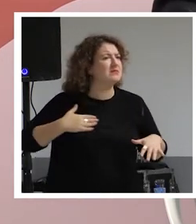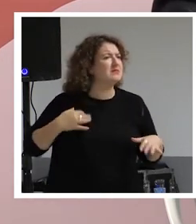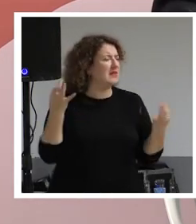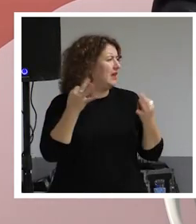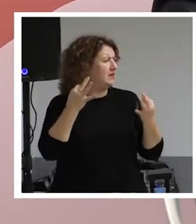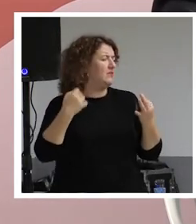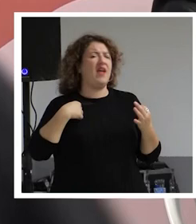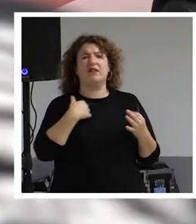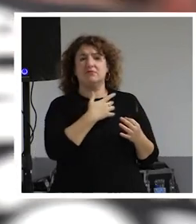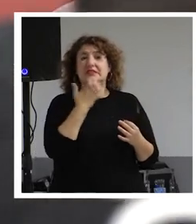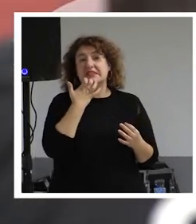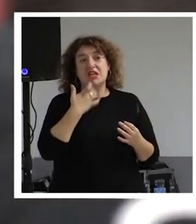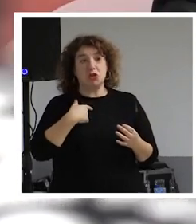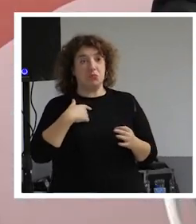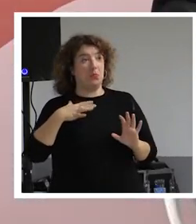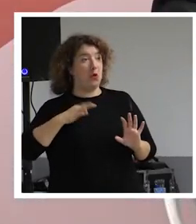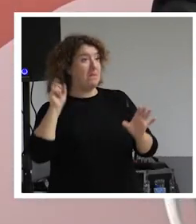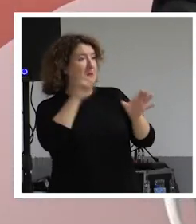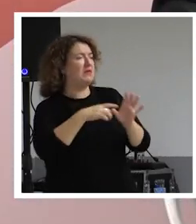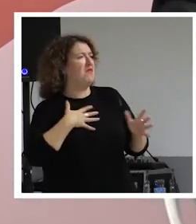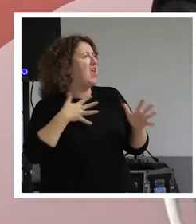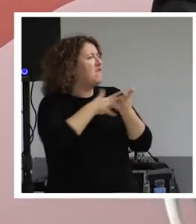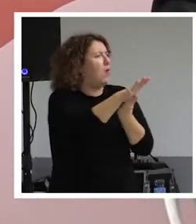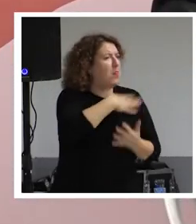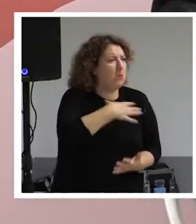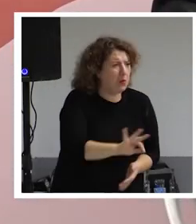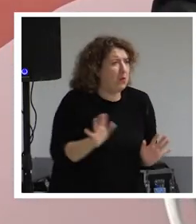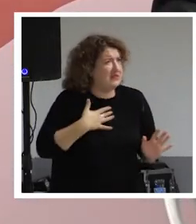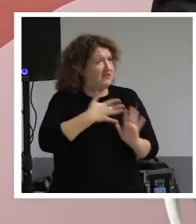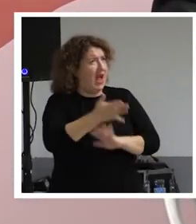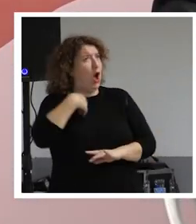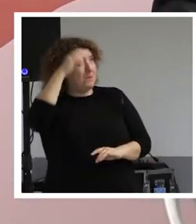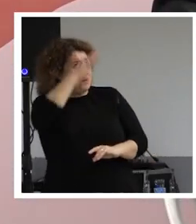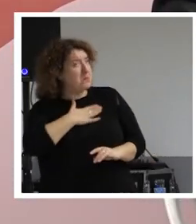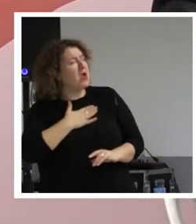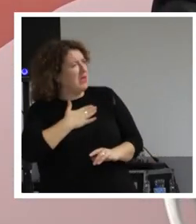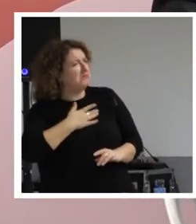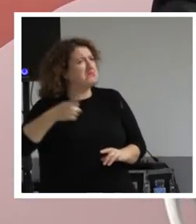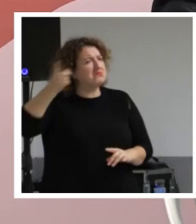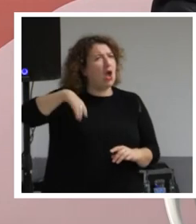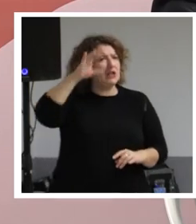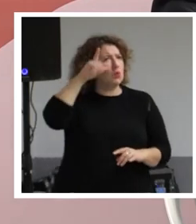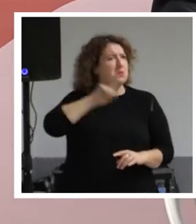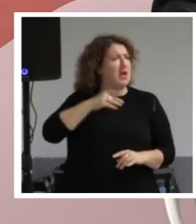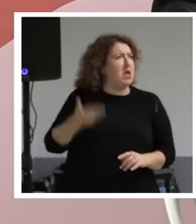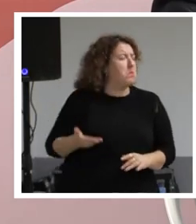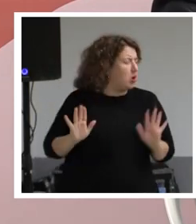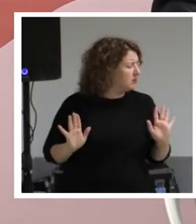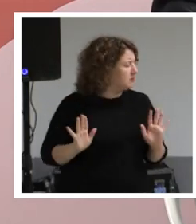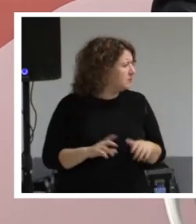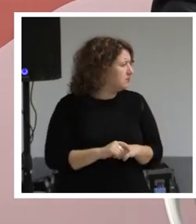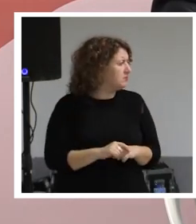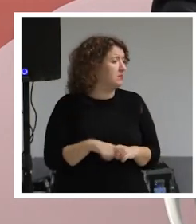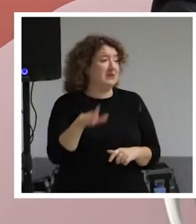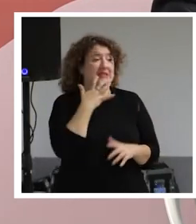manera beneficiosa porque el el el beneficio que percibe el militante es su capacidad de eficacia